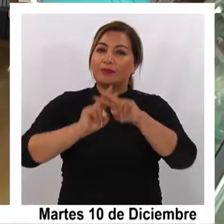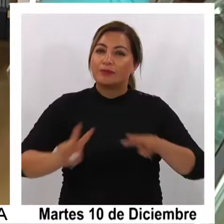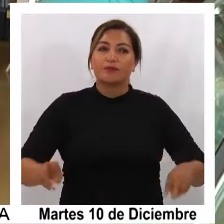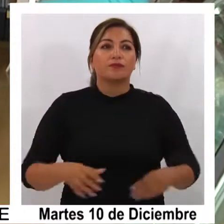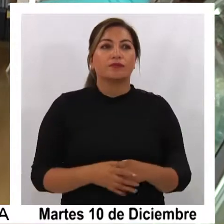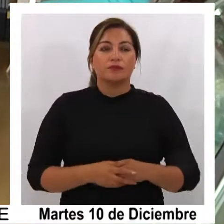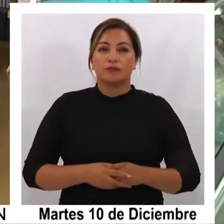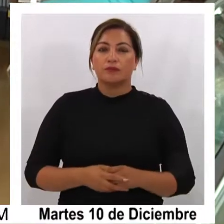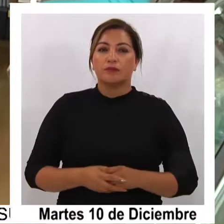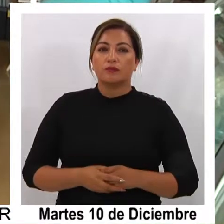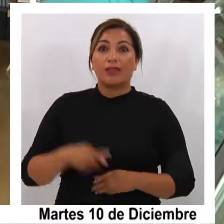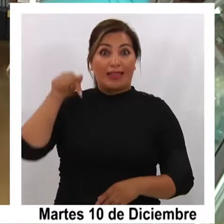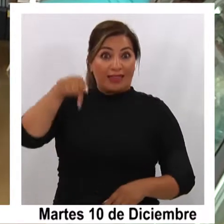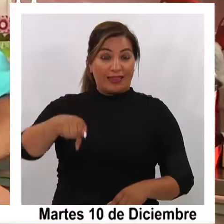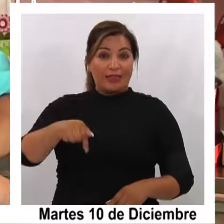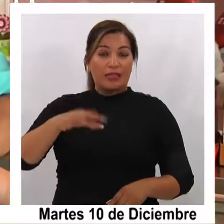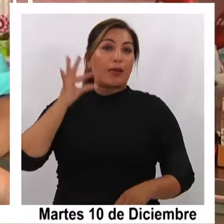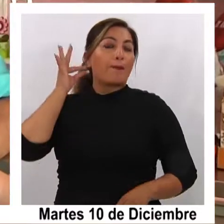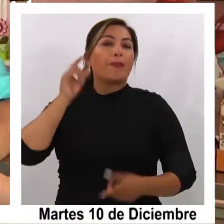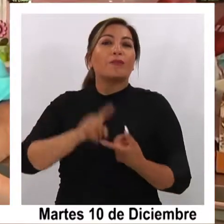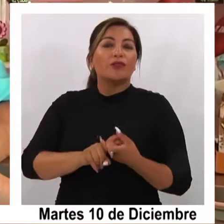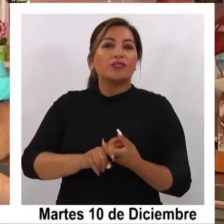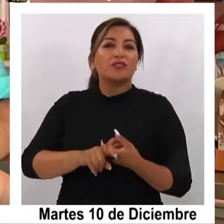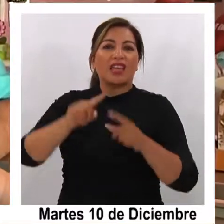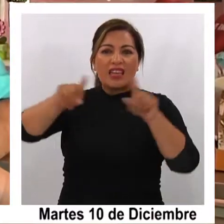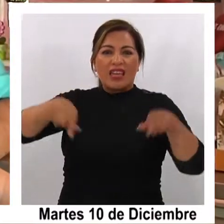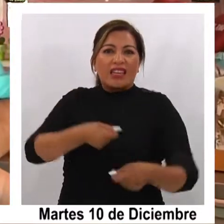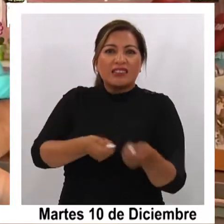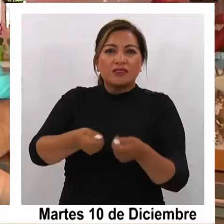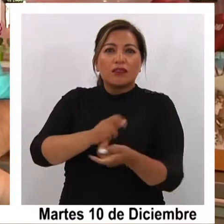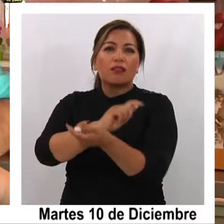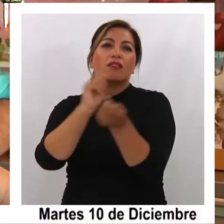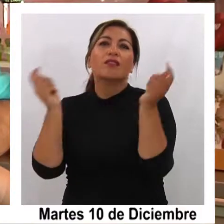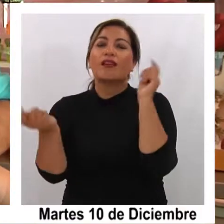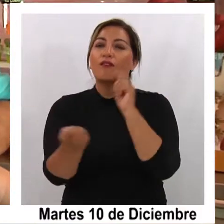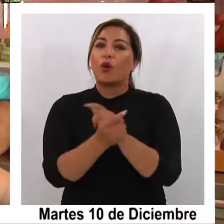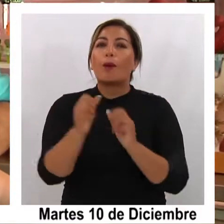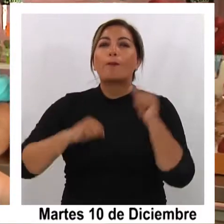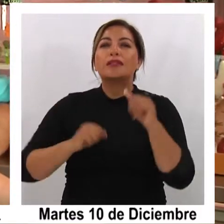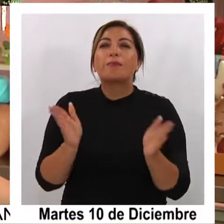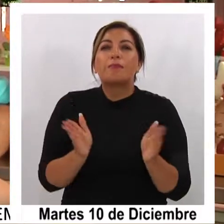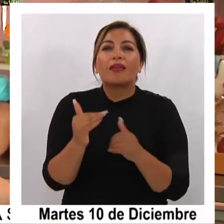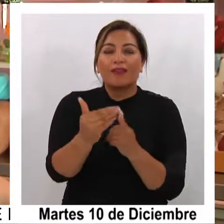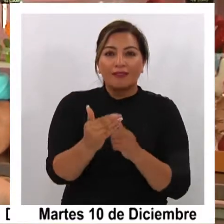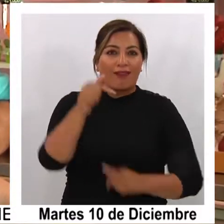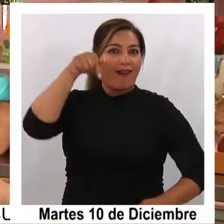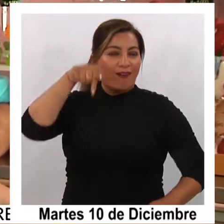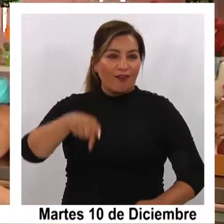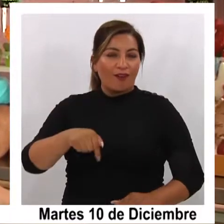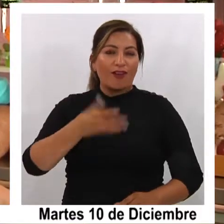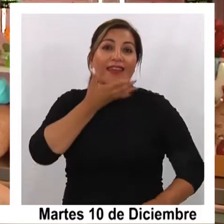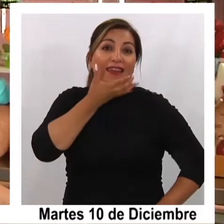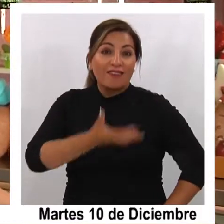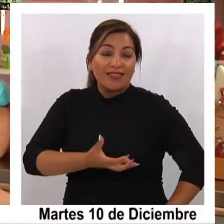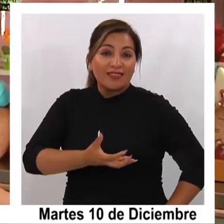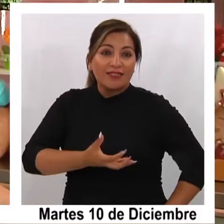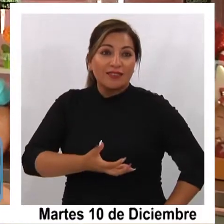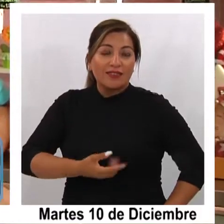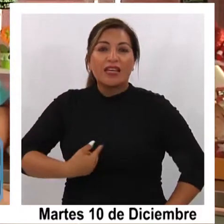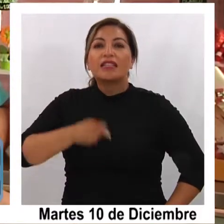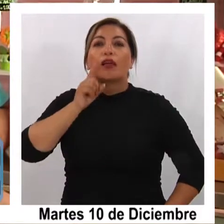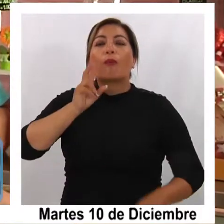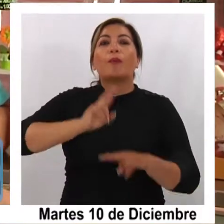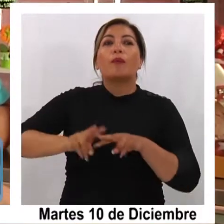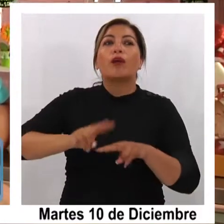y masajes para relajarse. El hobby que mi señora transformó el negocio en una pequeña pyme y